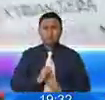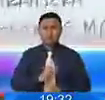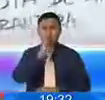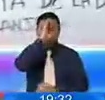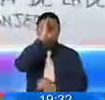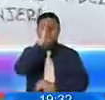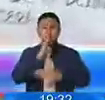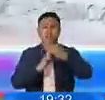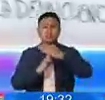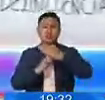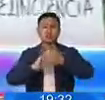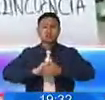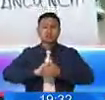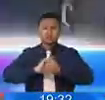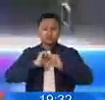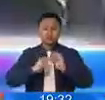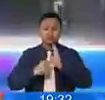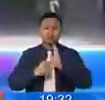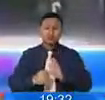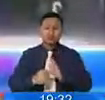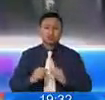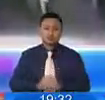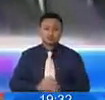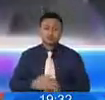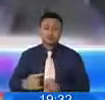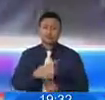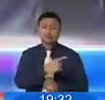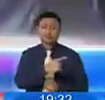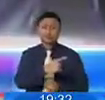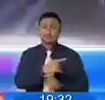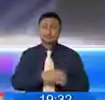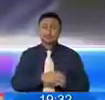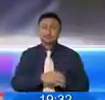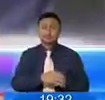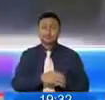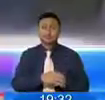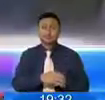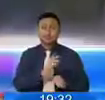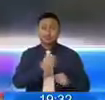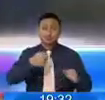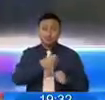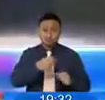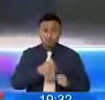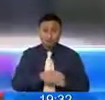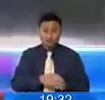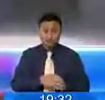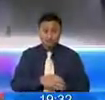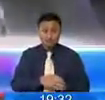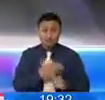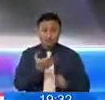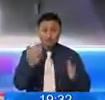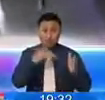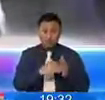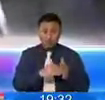Paz y Solidaridad fue para demostrar que un acto criminal con estas características no se puede